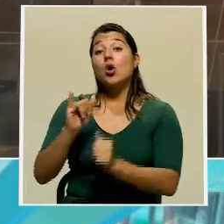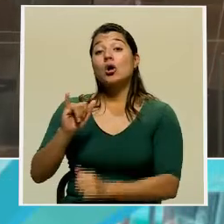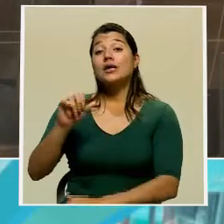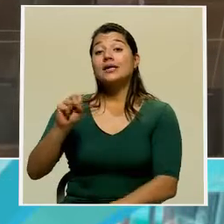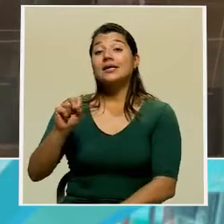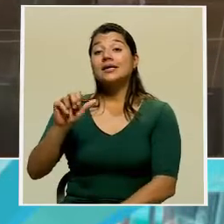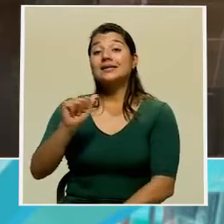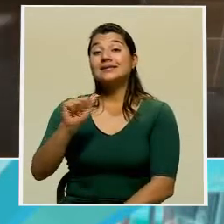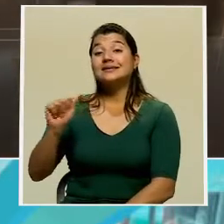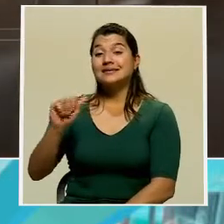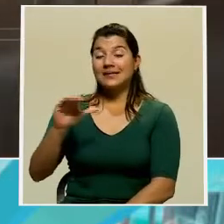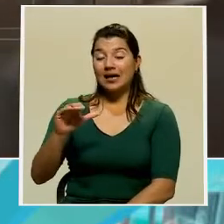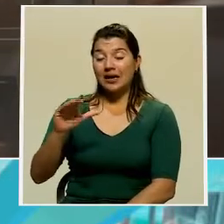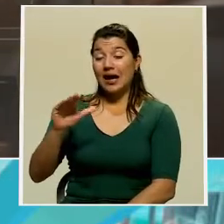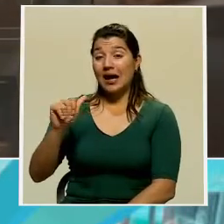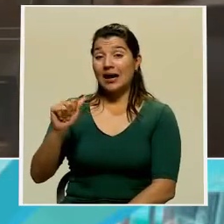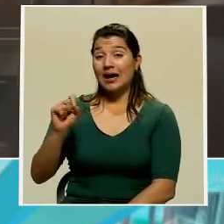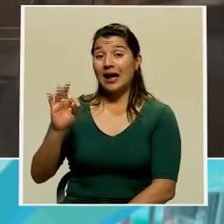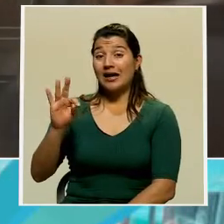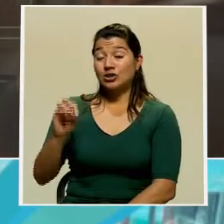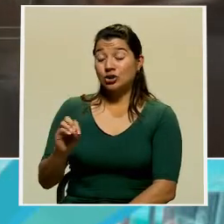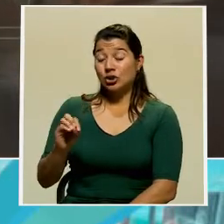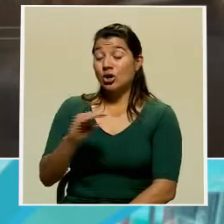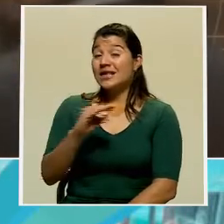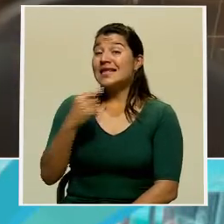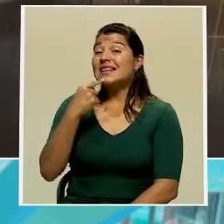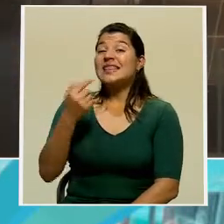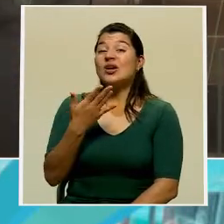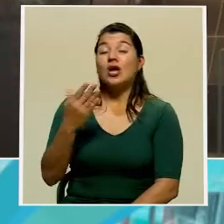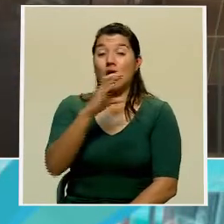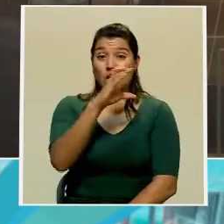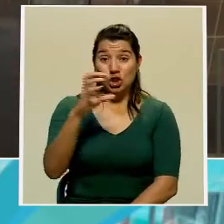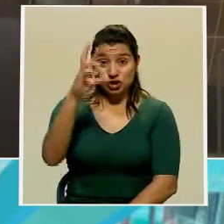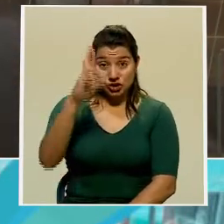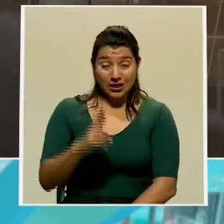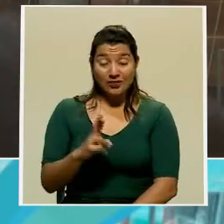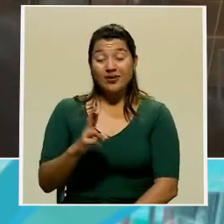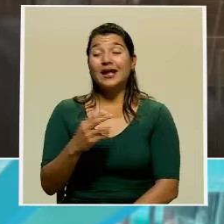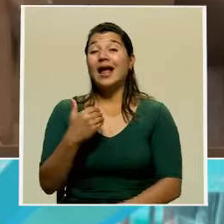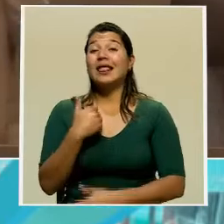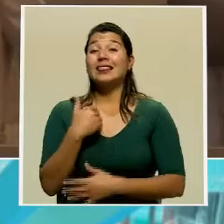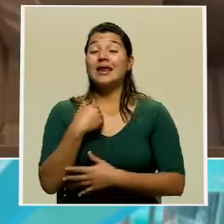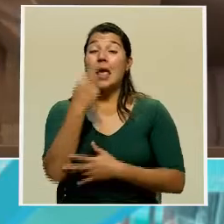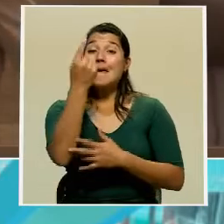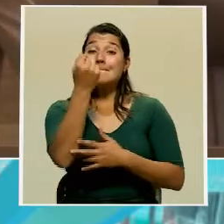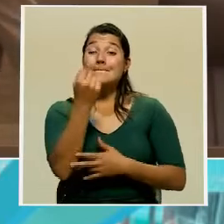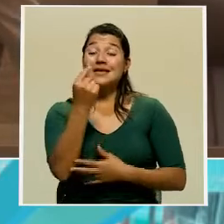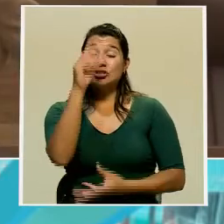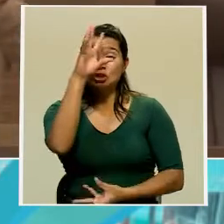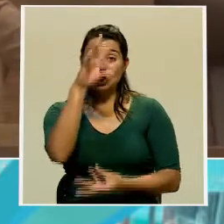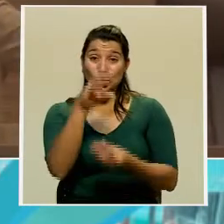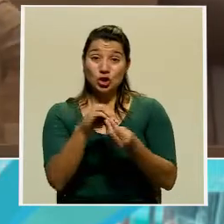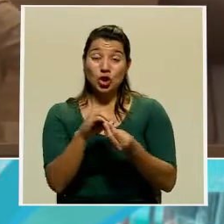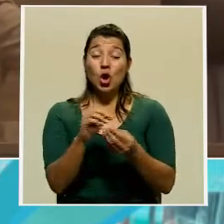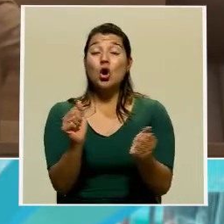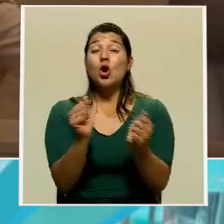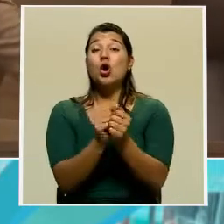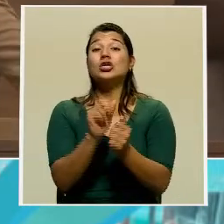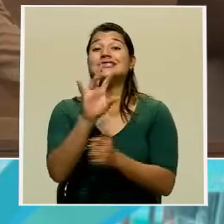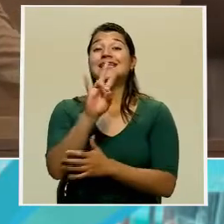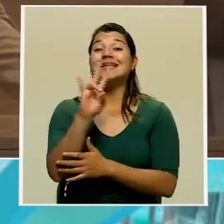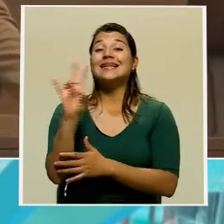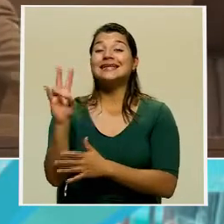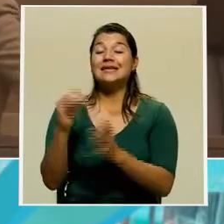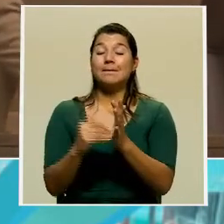y él aseguró entonces que el país tendrá un costo total de las vacunas que va a adquirir con $77